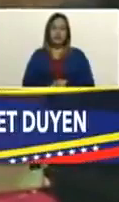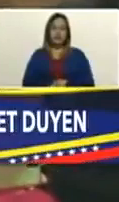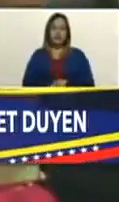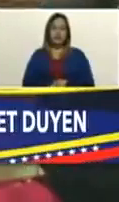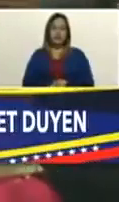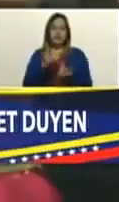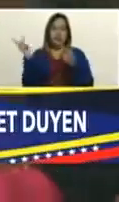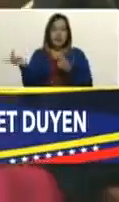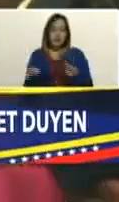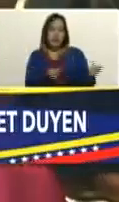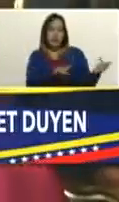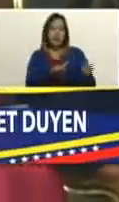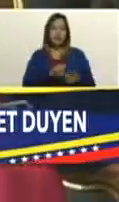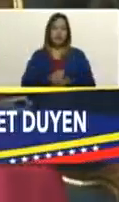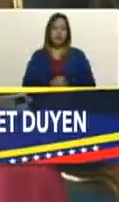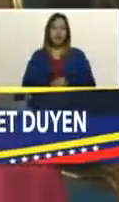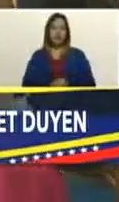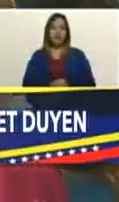bienvenidos.